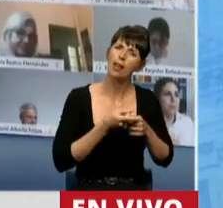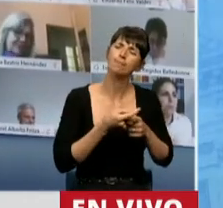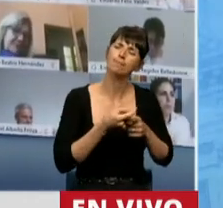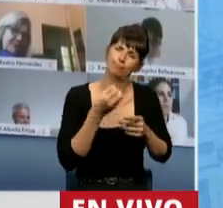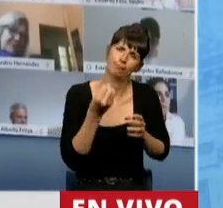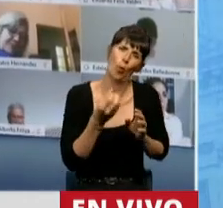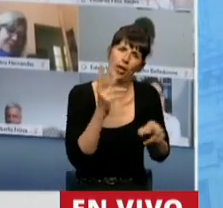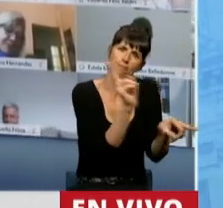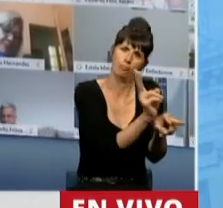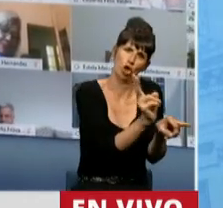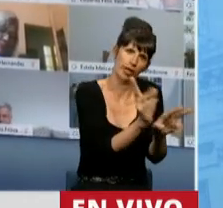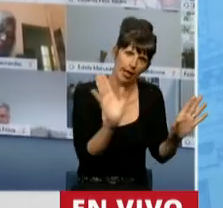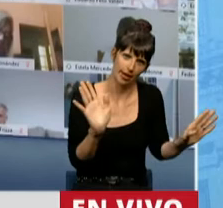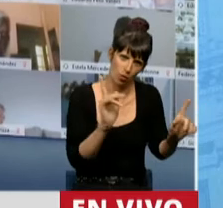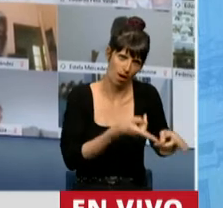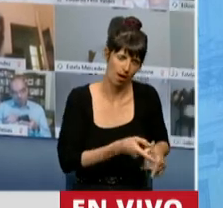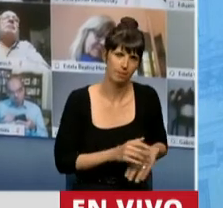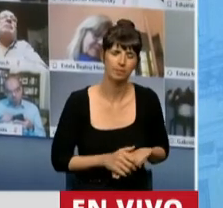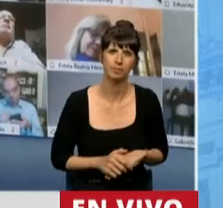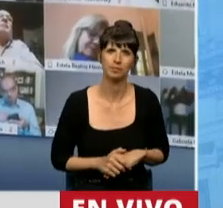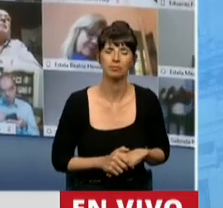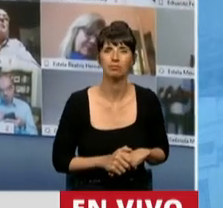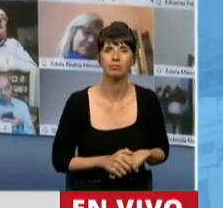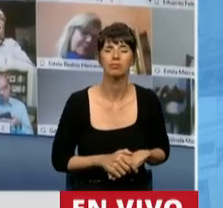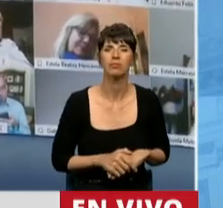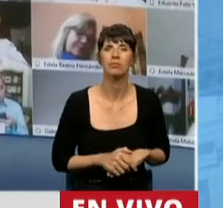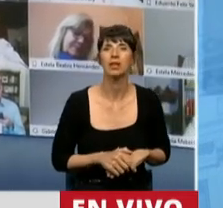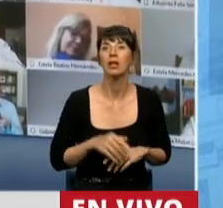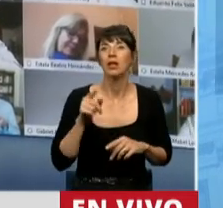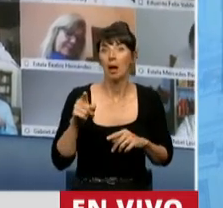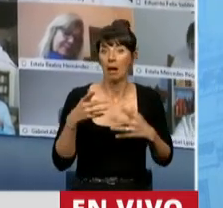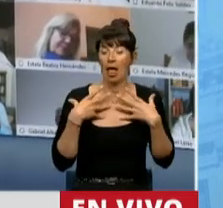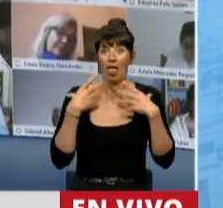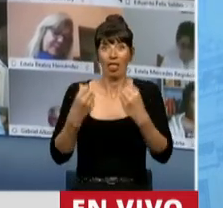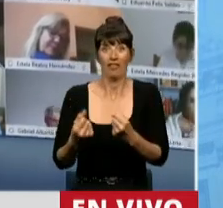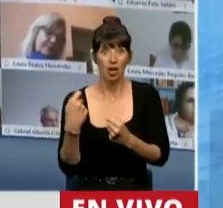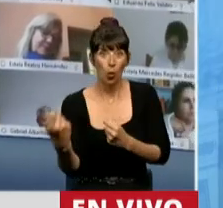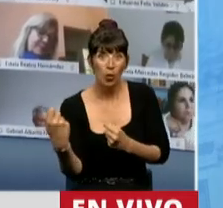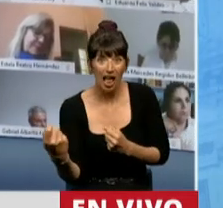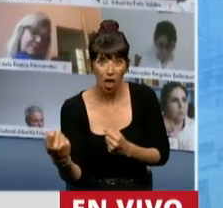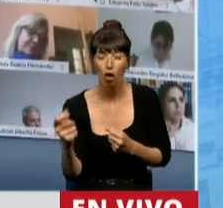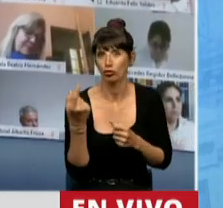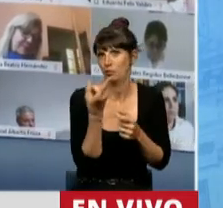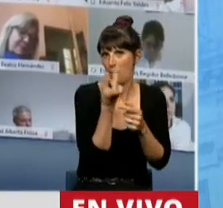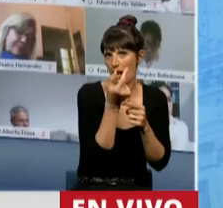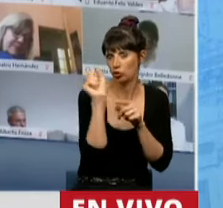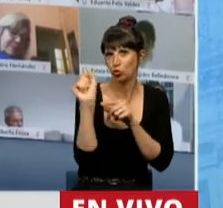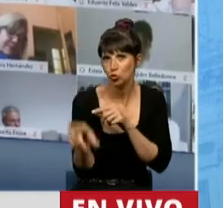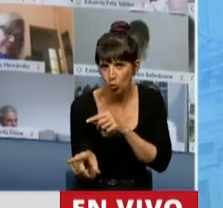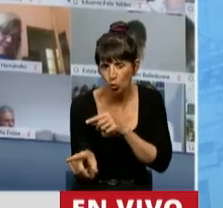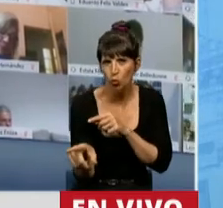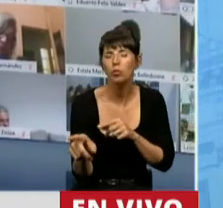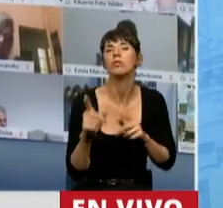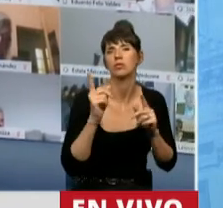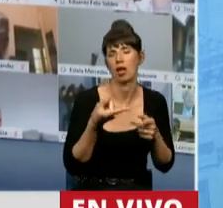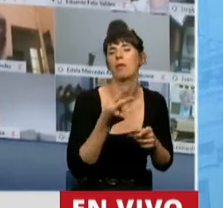cuidemos. Ahora, en nombre de los jubilados y en defensa del fondo de los jubilados, se le ha prestado plata